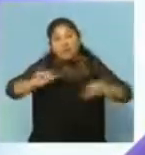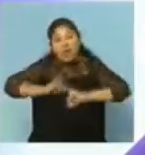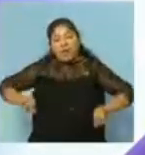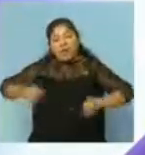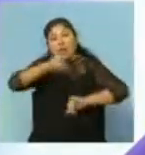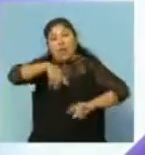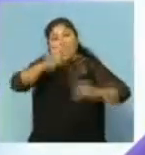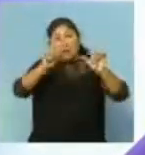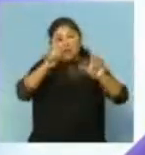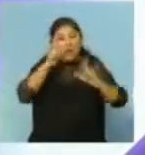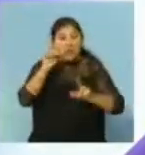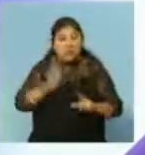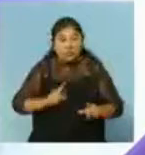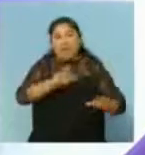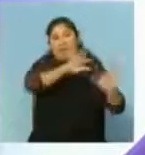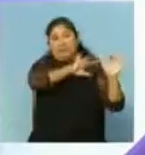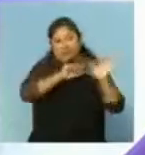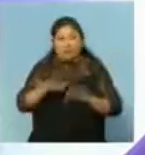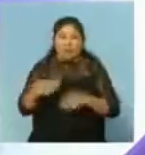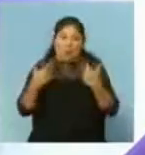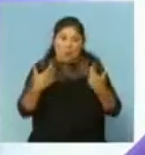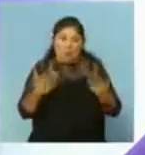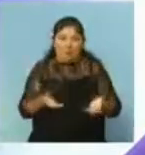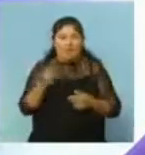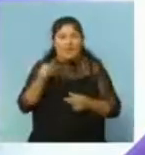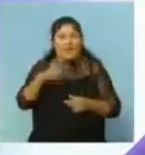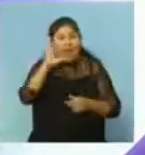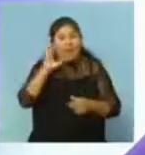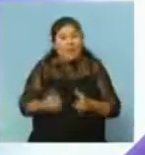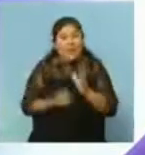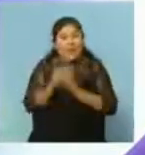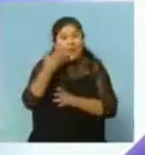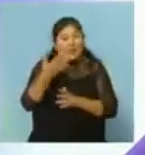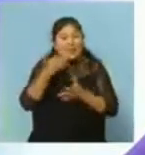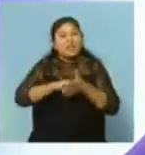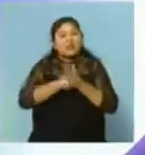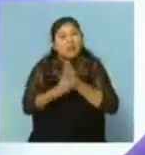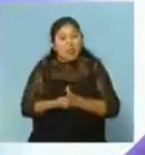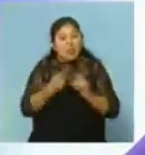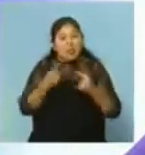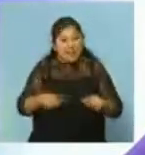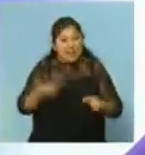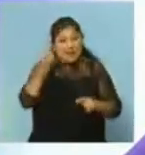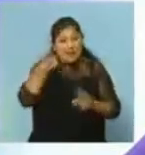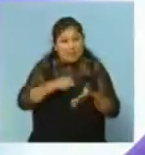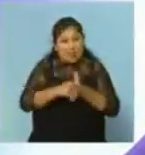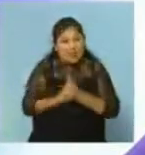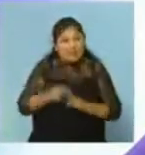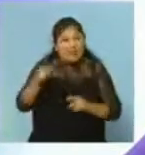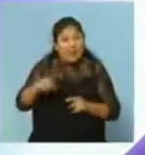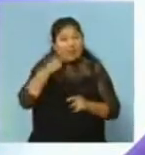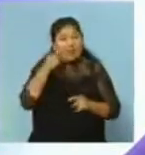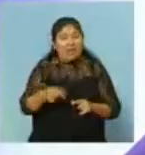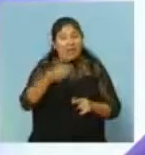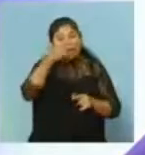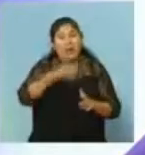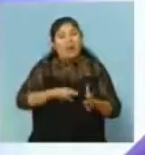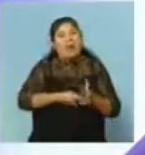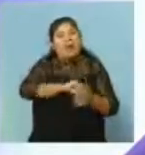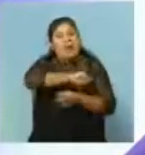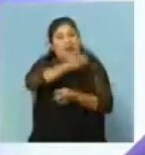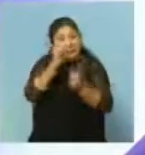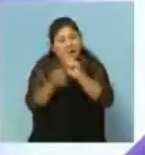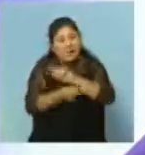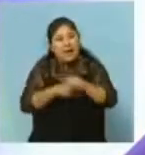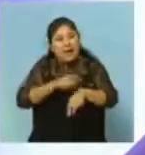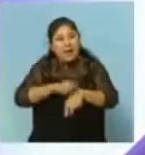porque recordemos que había sido suspendido en una primera instancia este llamado, y se dio a conocer la información en la